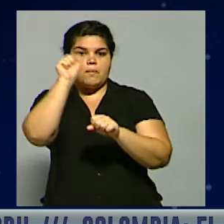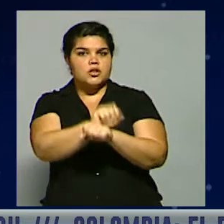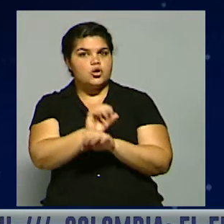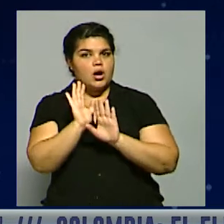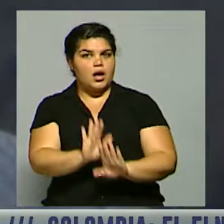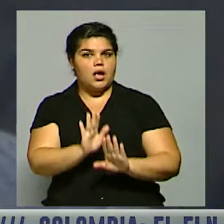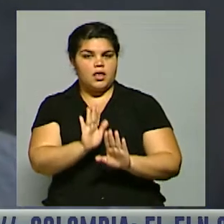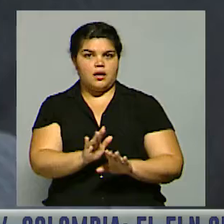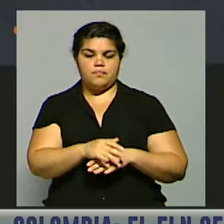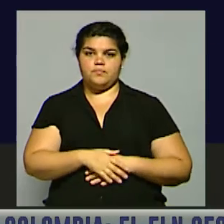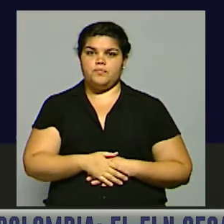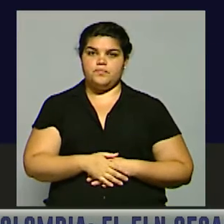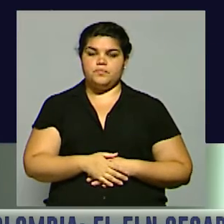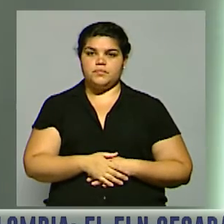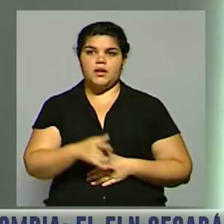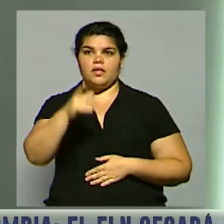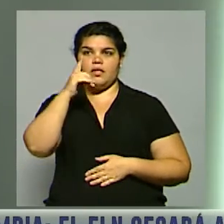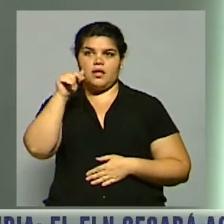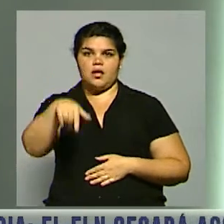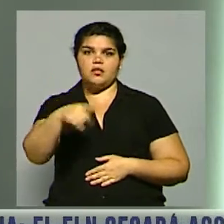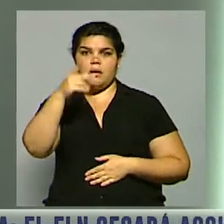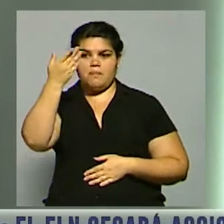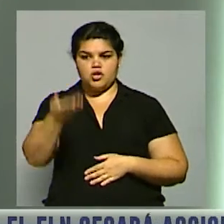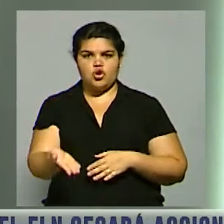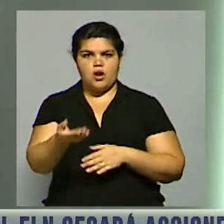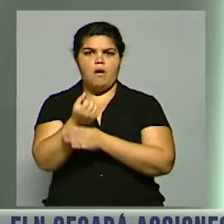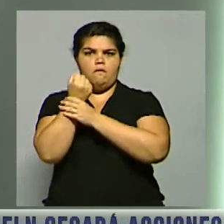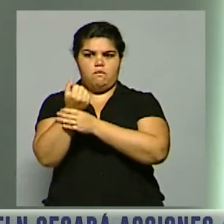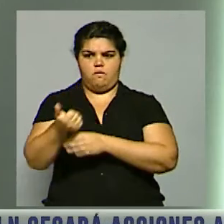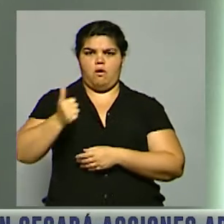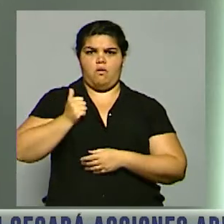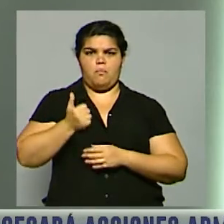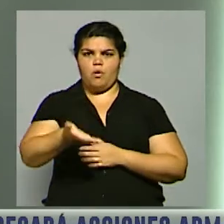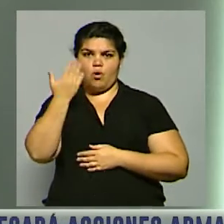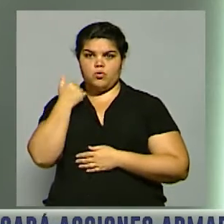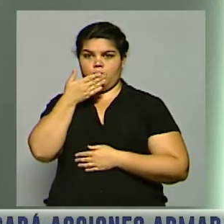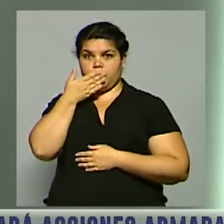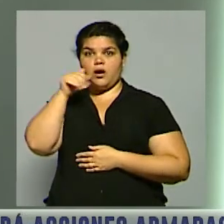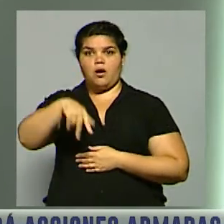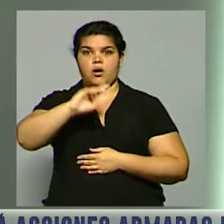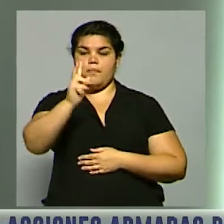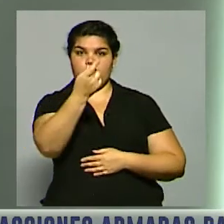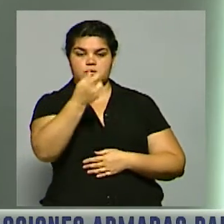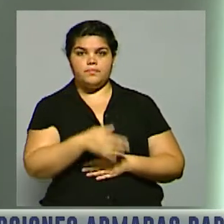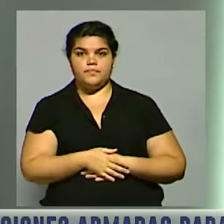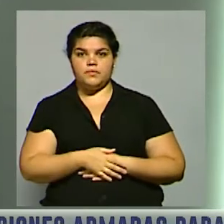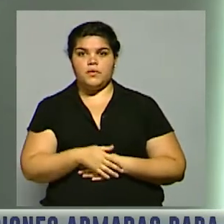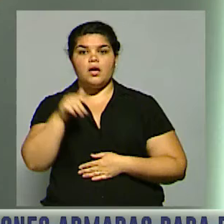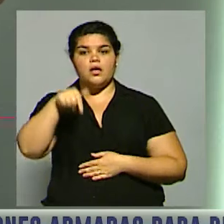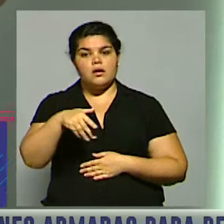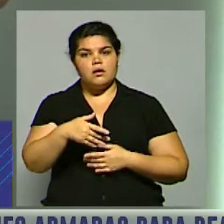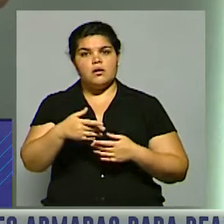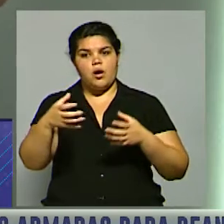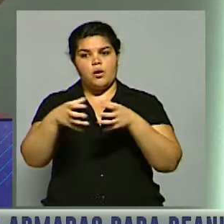hoy, uno de los principales represores y genocidas en la última dictadura militar, dejó de existir. Pertenecía al ala dura